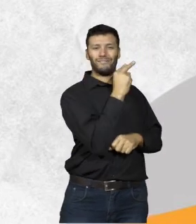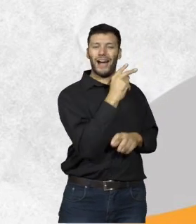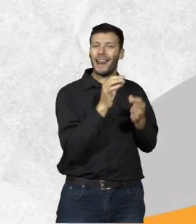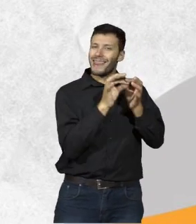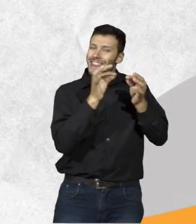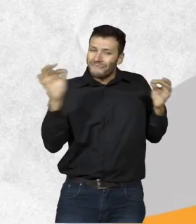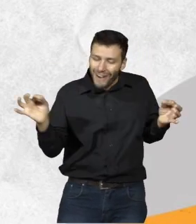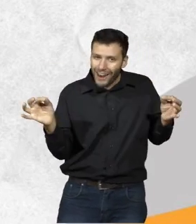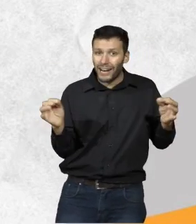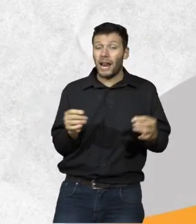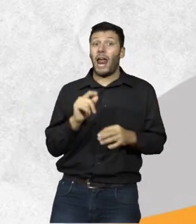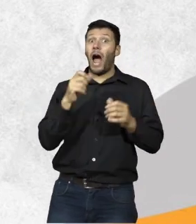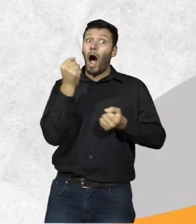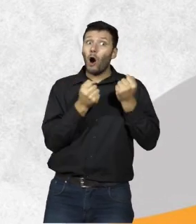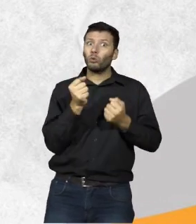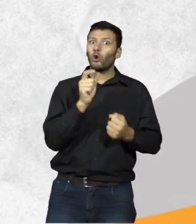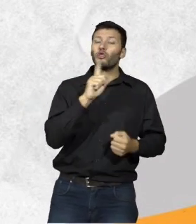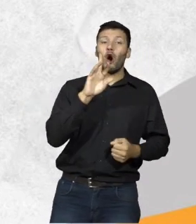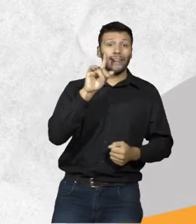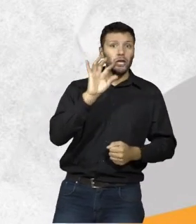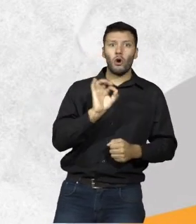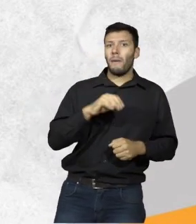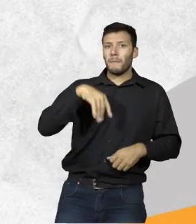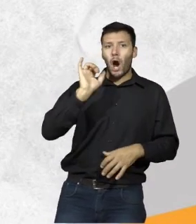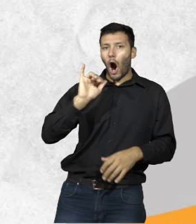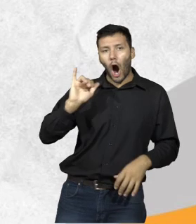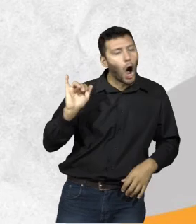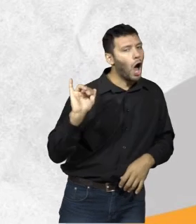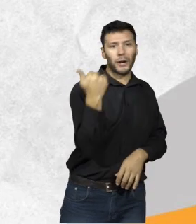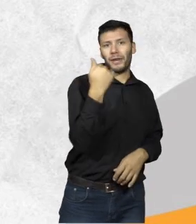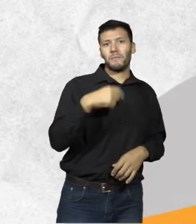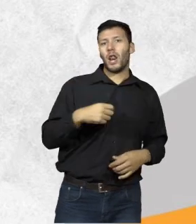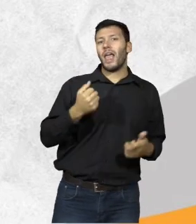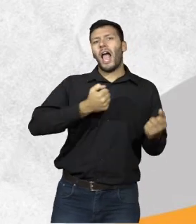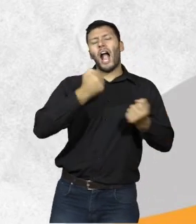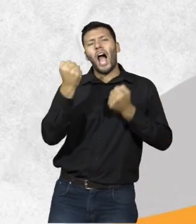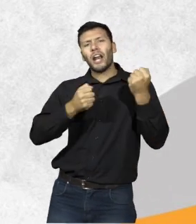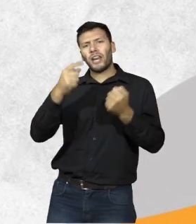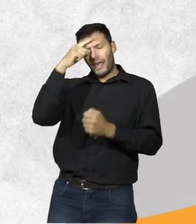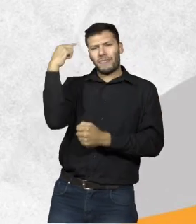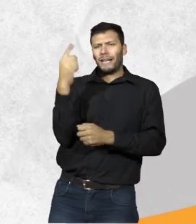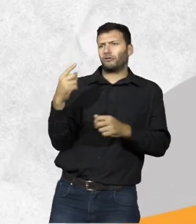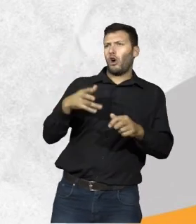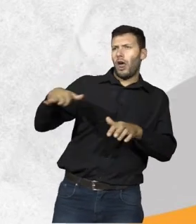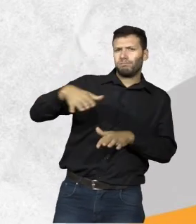El Torino era el mejor auto en la década del 70. Ganaba carreras internacionales, era un ejemplo para el